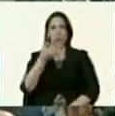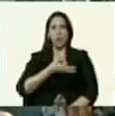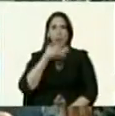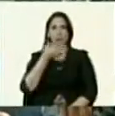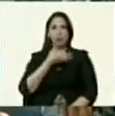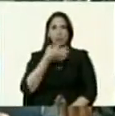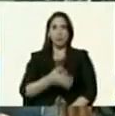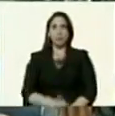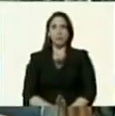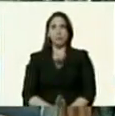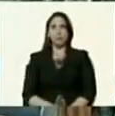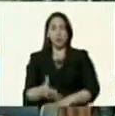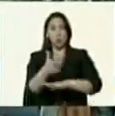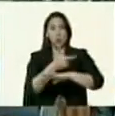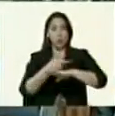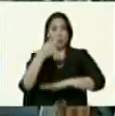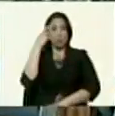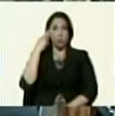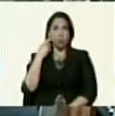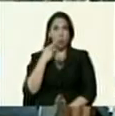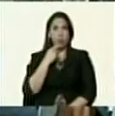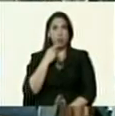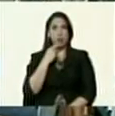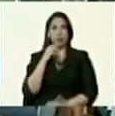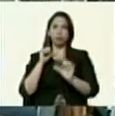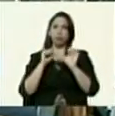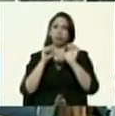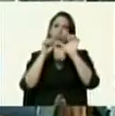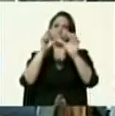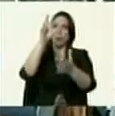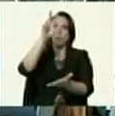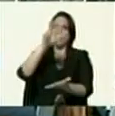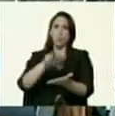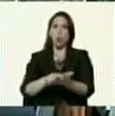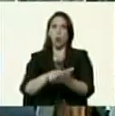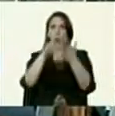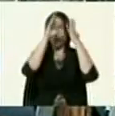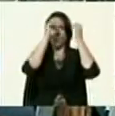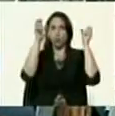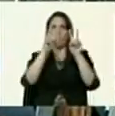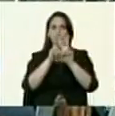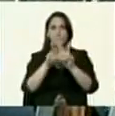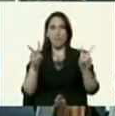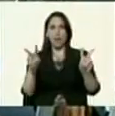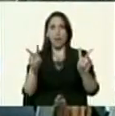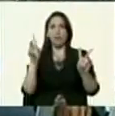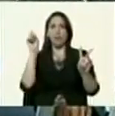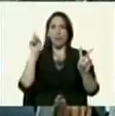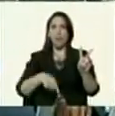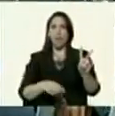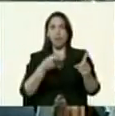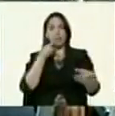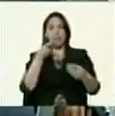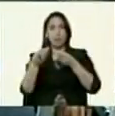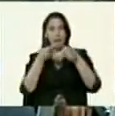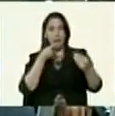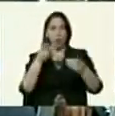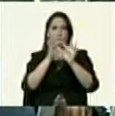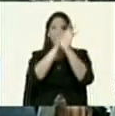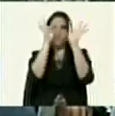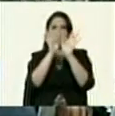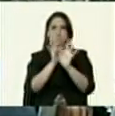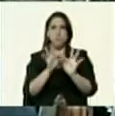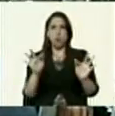tardes. El gobierno bolivariano continúa apostando a la diplomacia de paz, así como también al diálogo como mecanismo